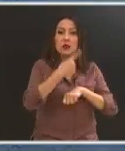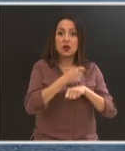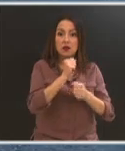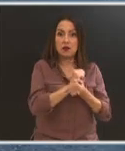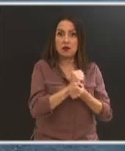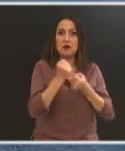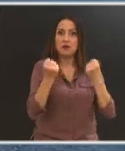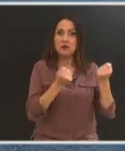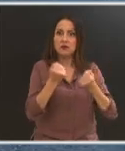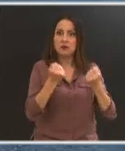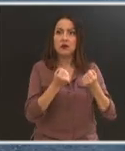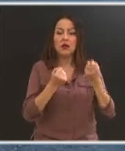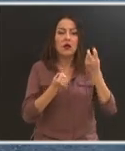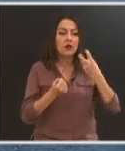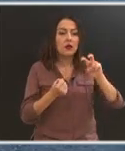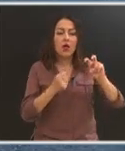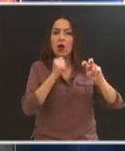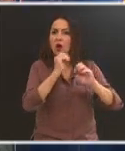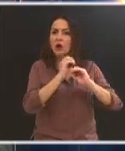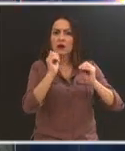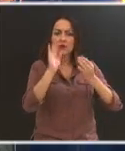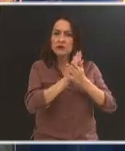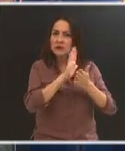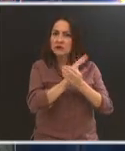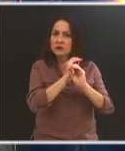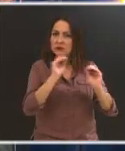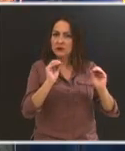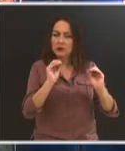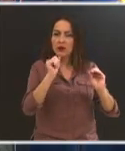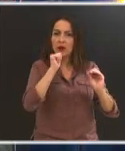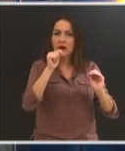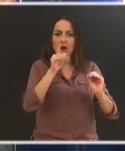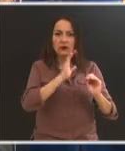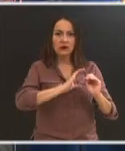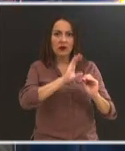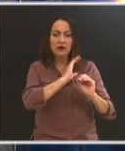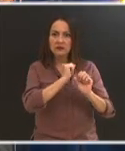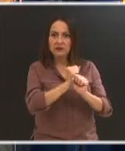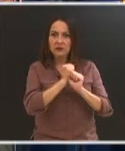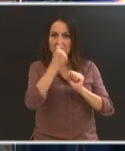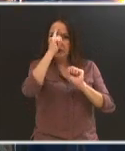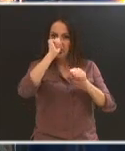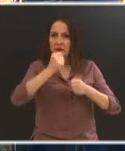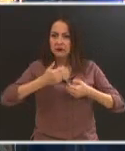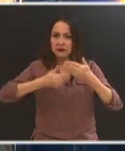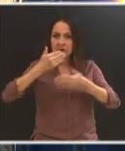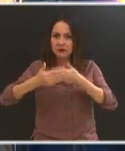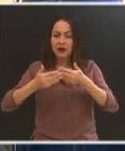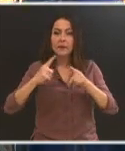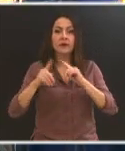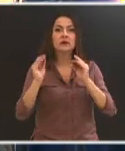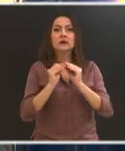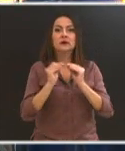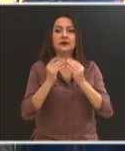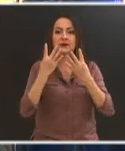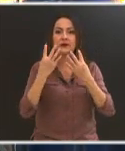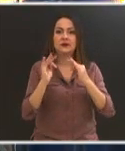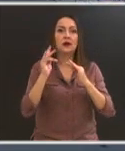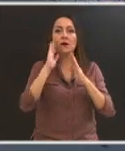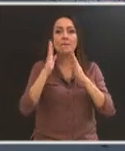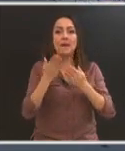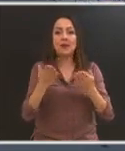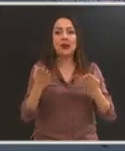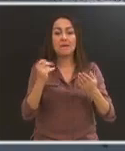del camión que lo transportaba no presentó ningún documento ni las condiciones de seguridad para poder llevarlo, sobre todo tratándose de un material